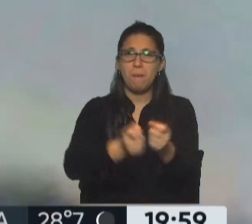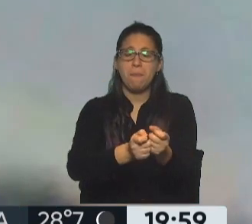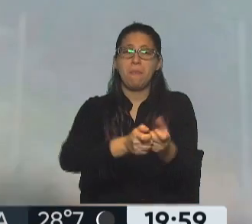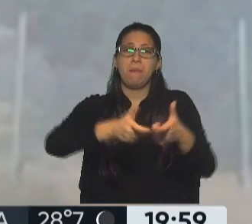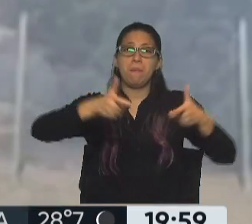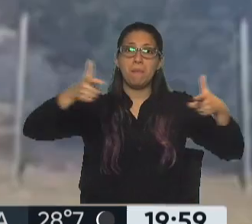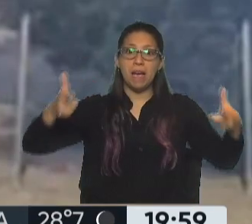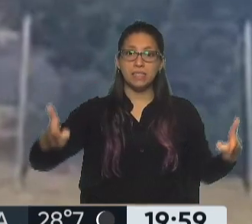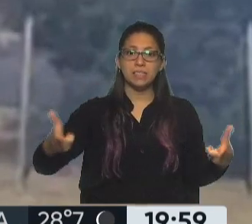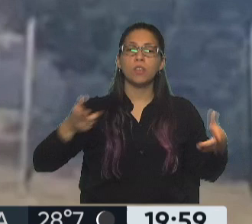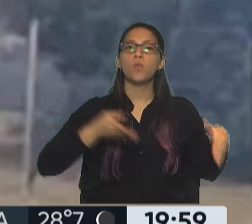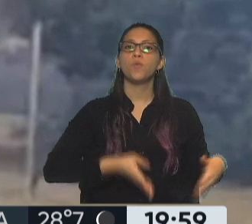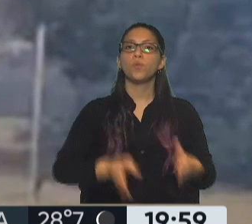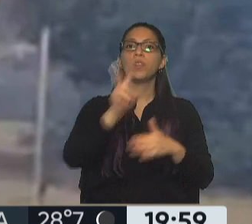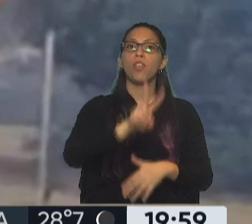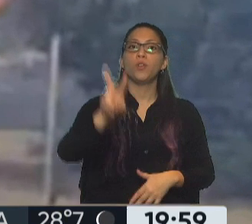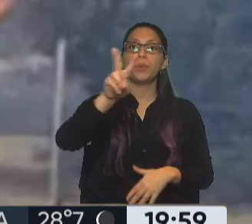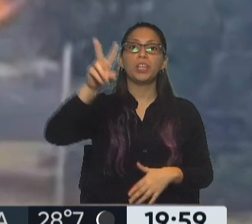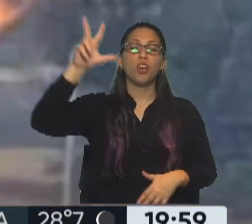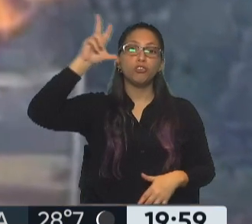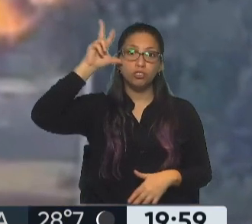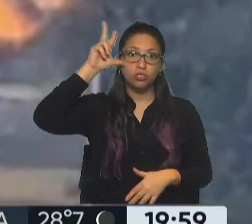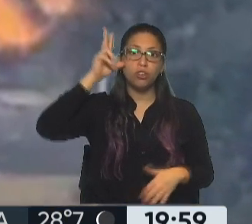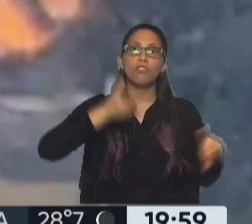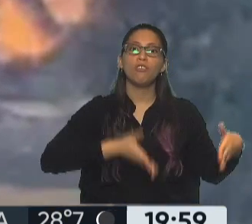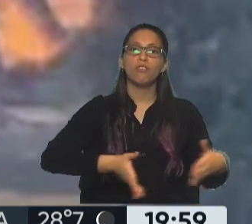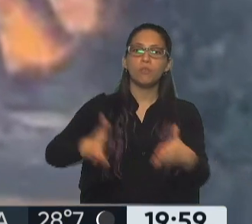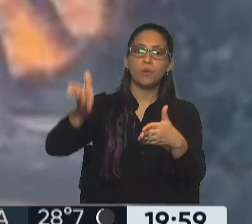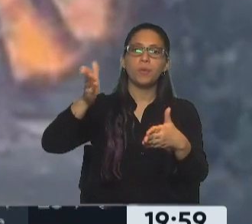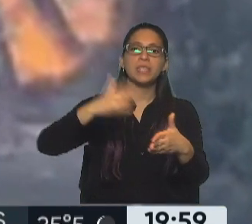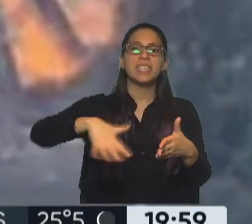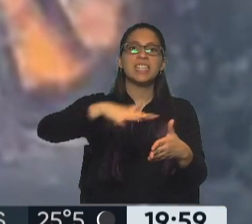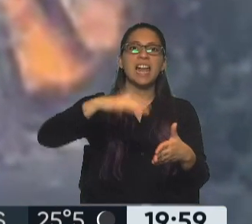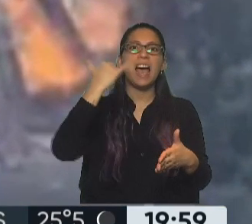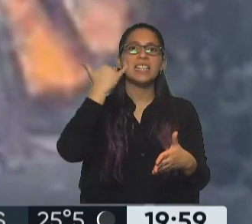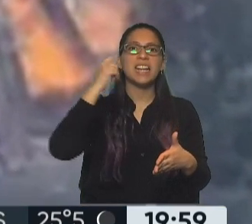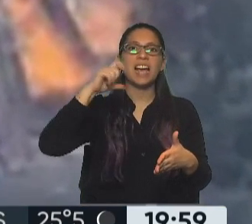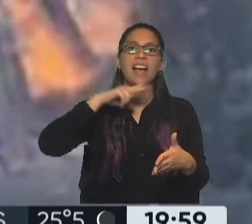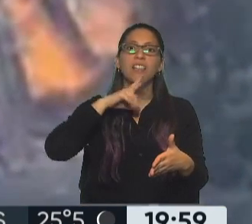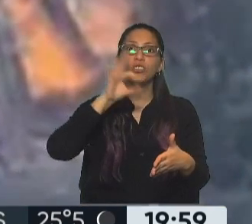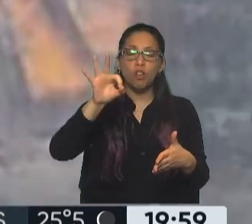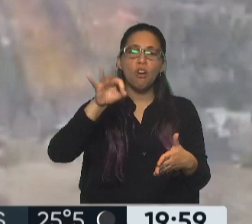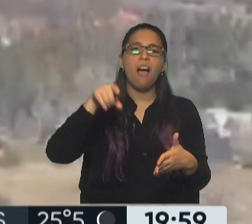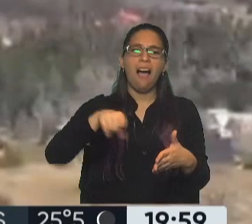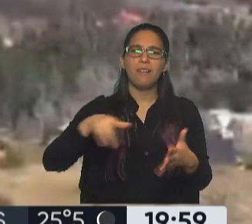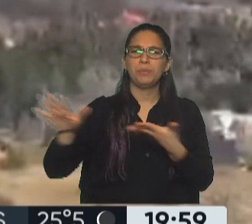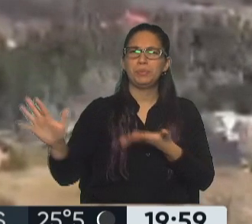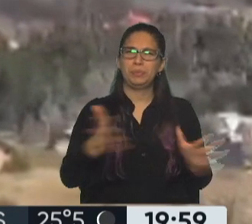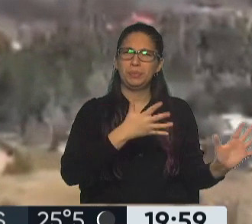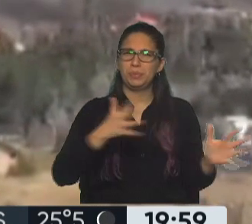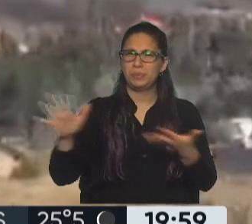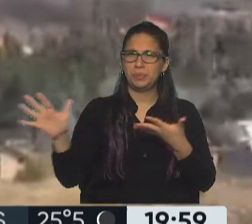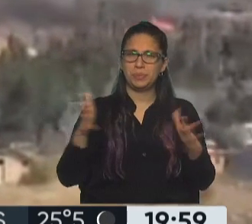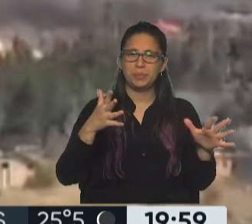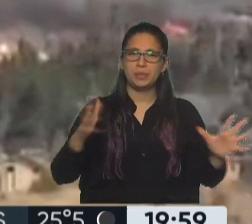Atravesaron la ruta 228 en la zona de Villa Yacanto, en el departamento Santa Rosa de Calamuchita. La visibilidad